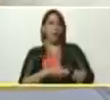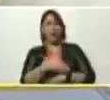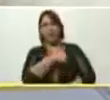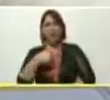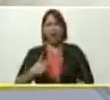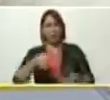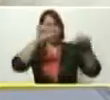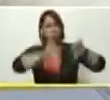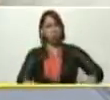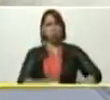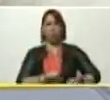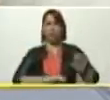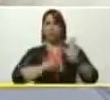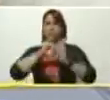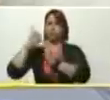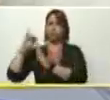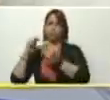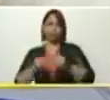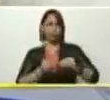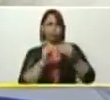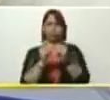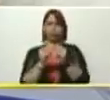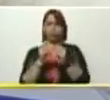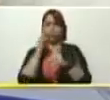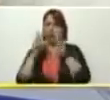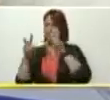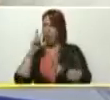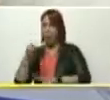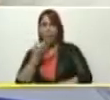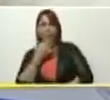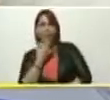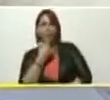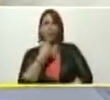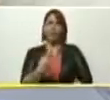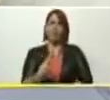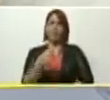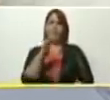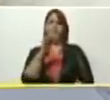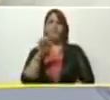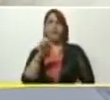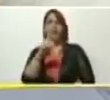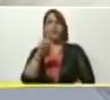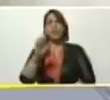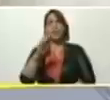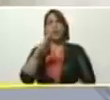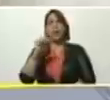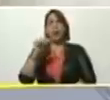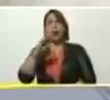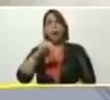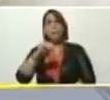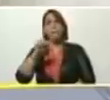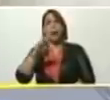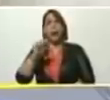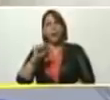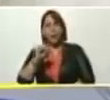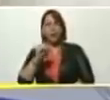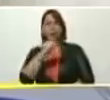recuperación. Entonces yo veo, por allá declara Fede Cámaras del Zulia, en contra de la